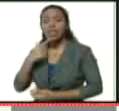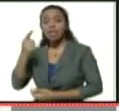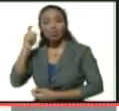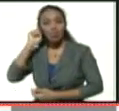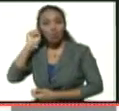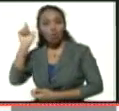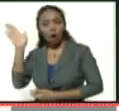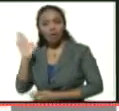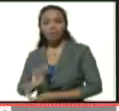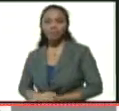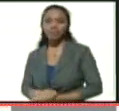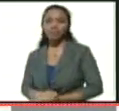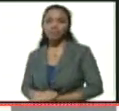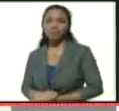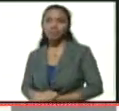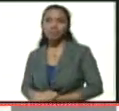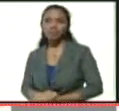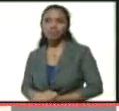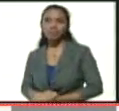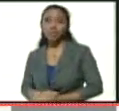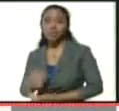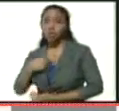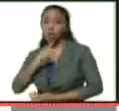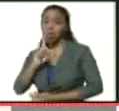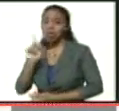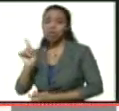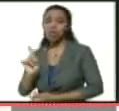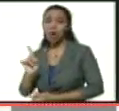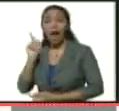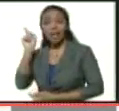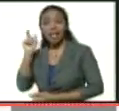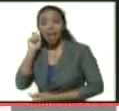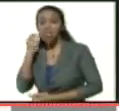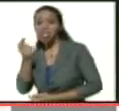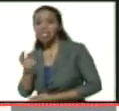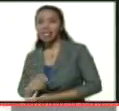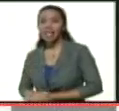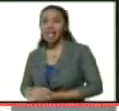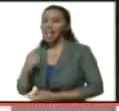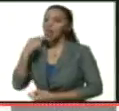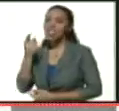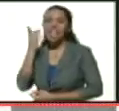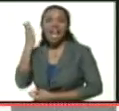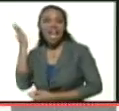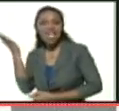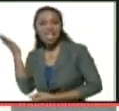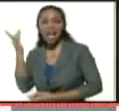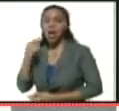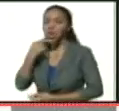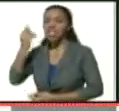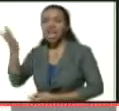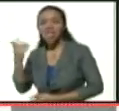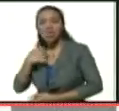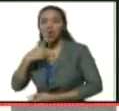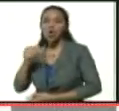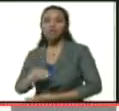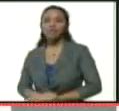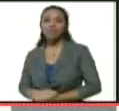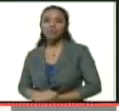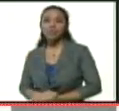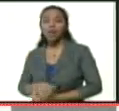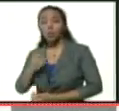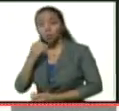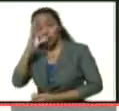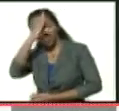Maniglia, no lo digo yo. Que lo diga ella, como dice la canción, que lo diga ella, yo no. Bueno,